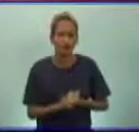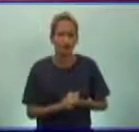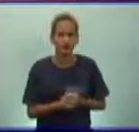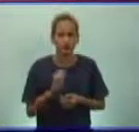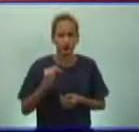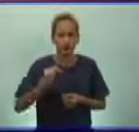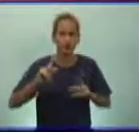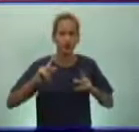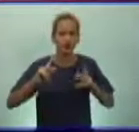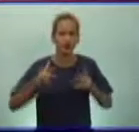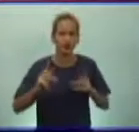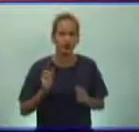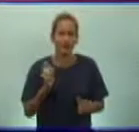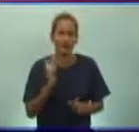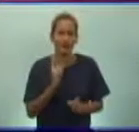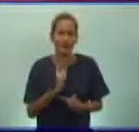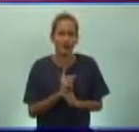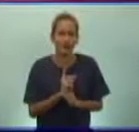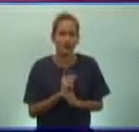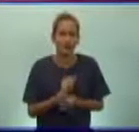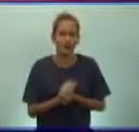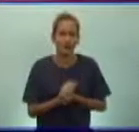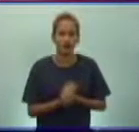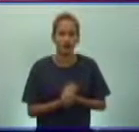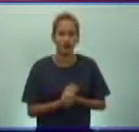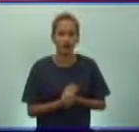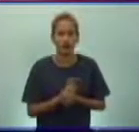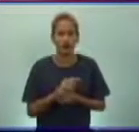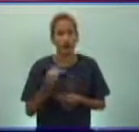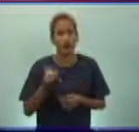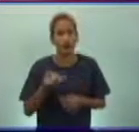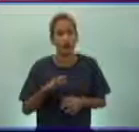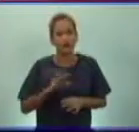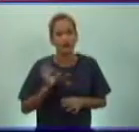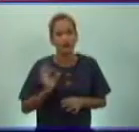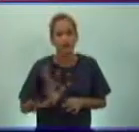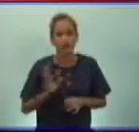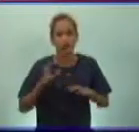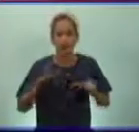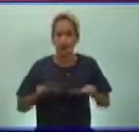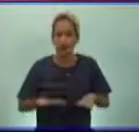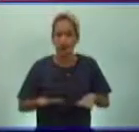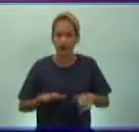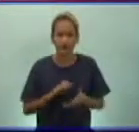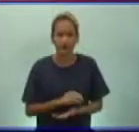nuestro encuentro. Así que hacemos la pausa habitual, como siempre, y comenzamos.